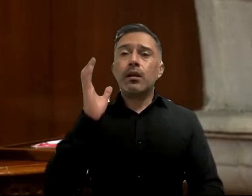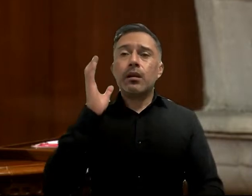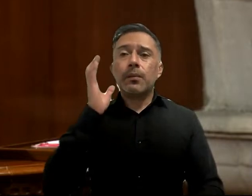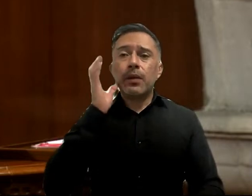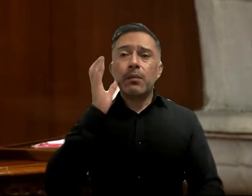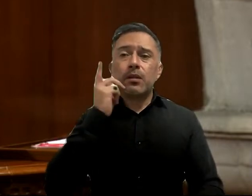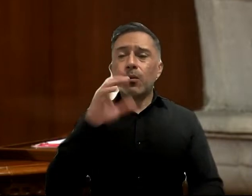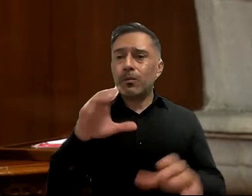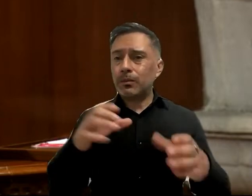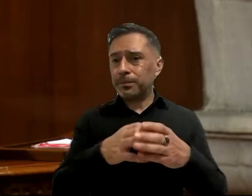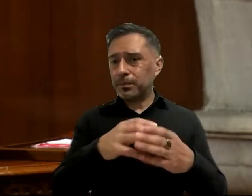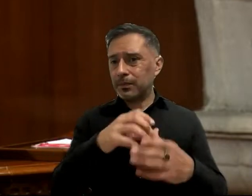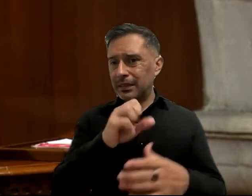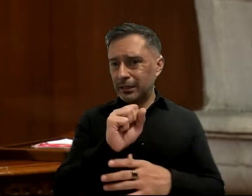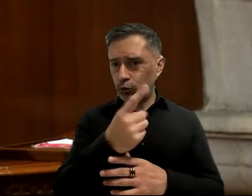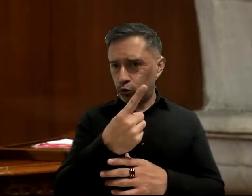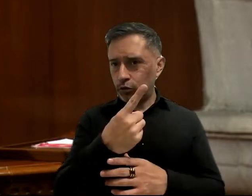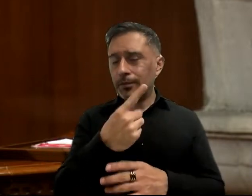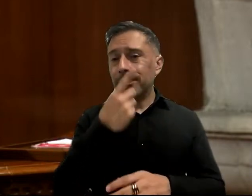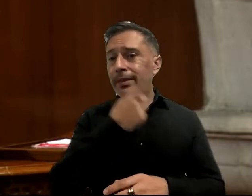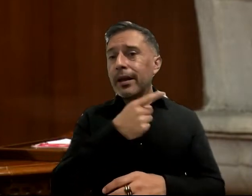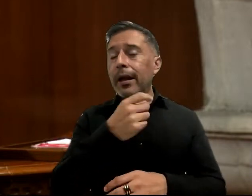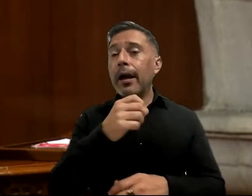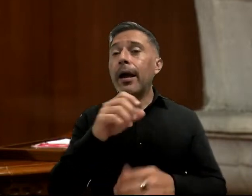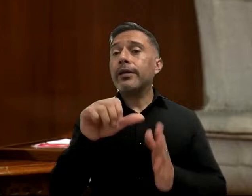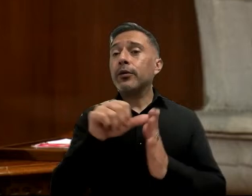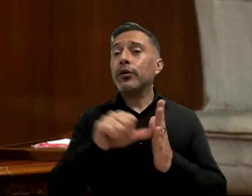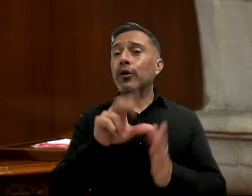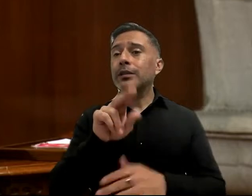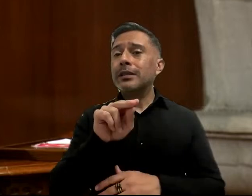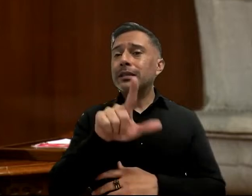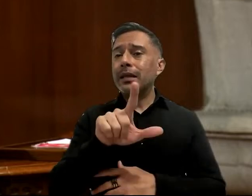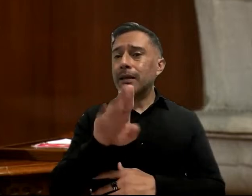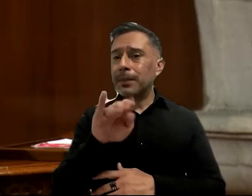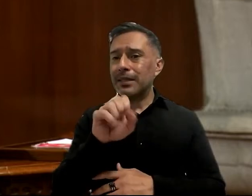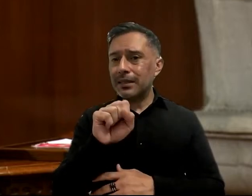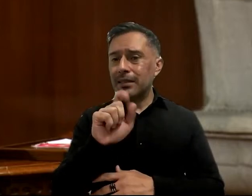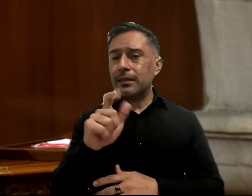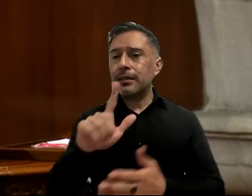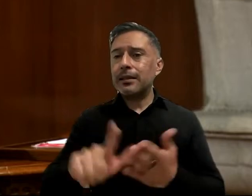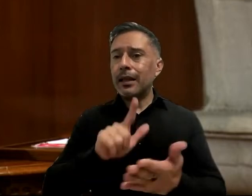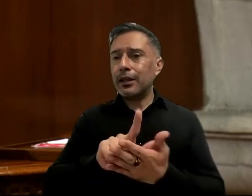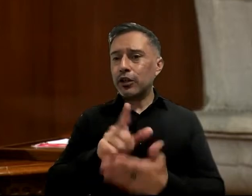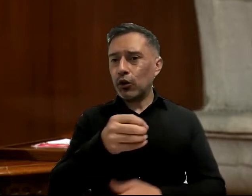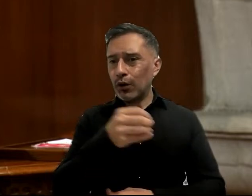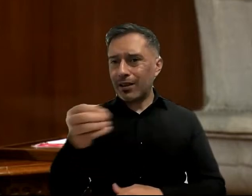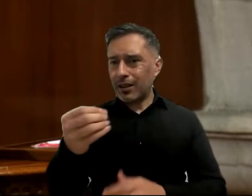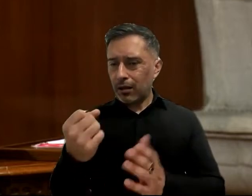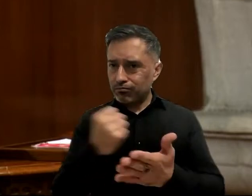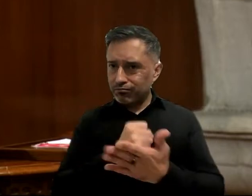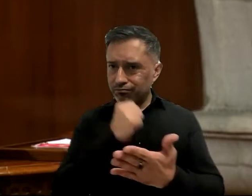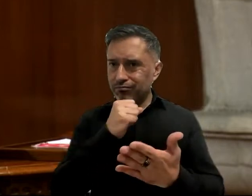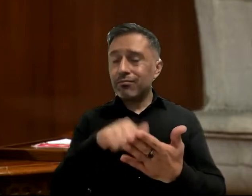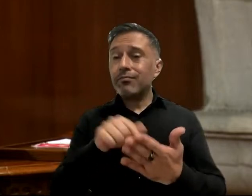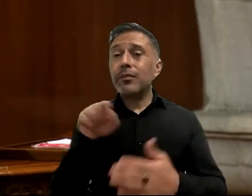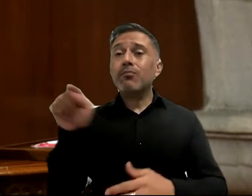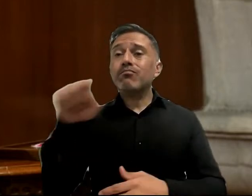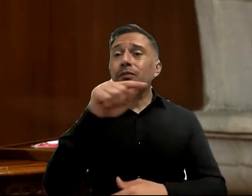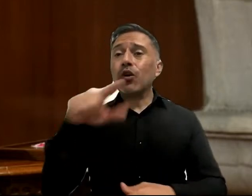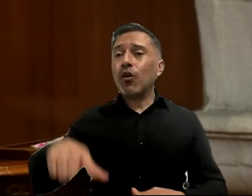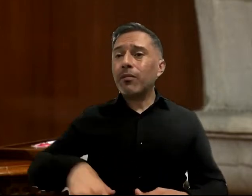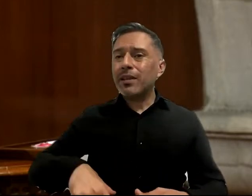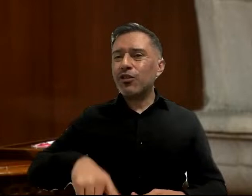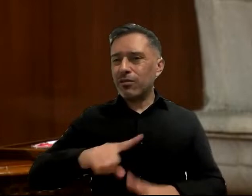aprobó adicionar el artículo 87 bis a la ley orgánica y estableció la obligación a cargo de los ayuntamientos de